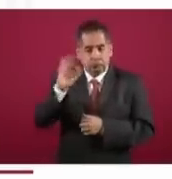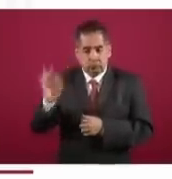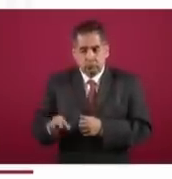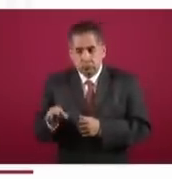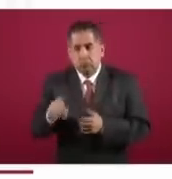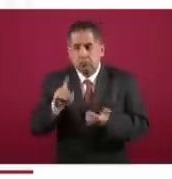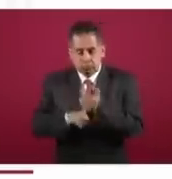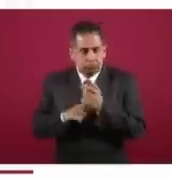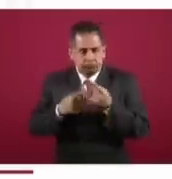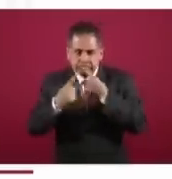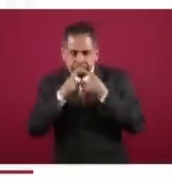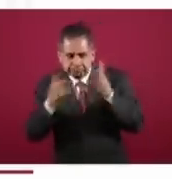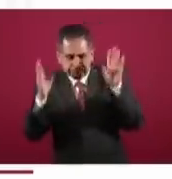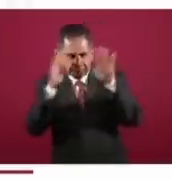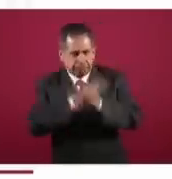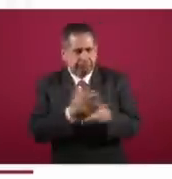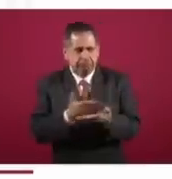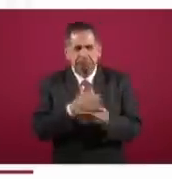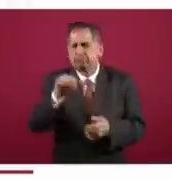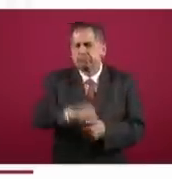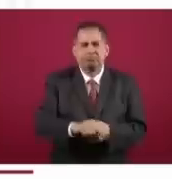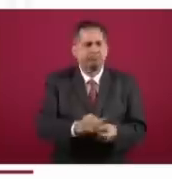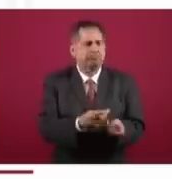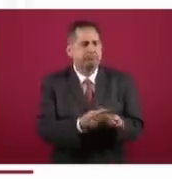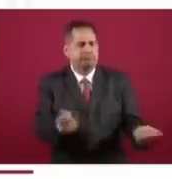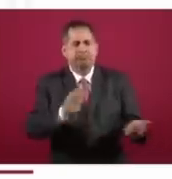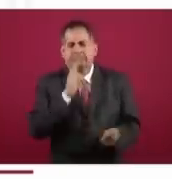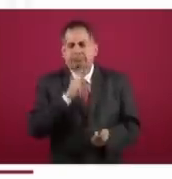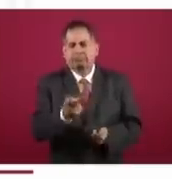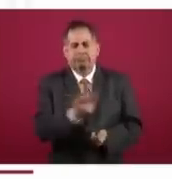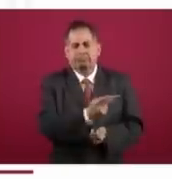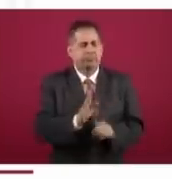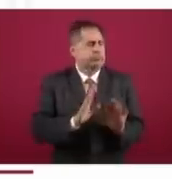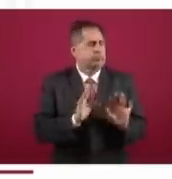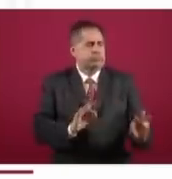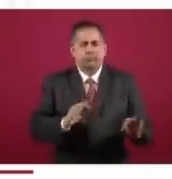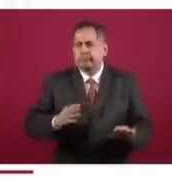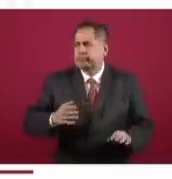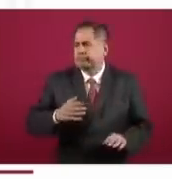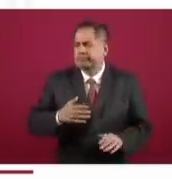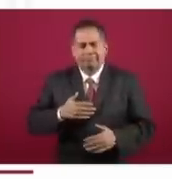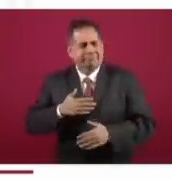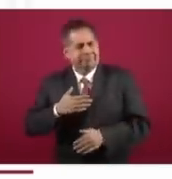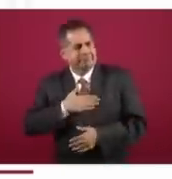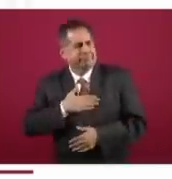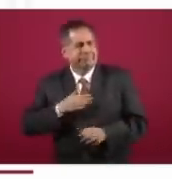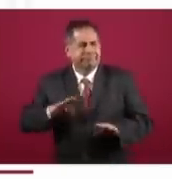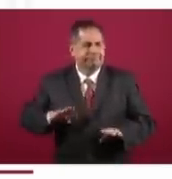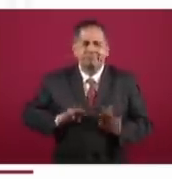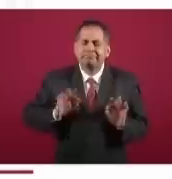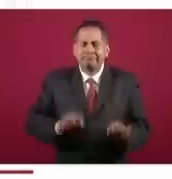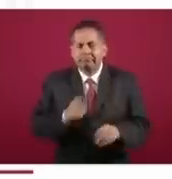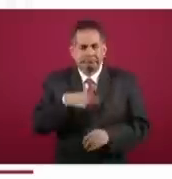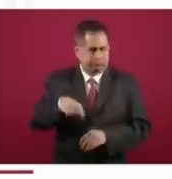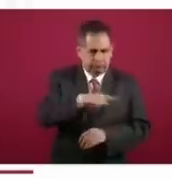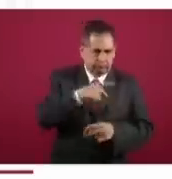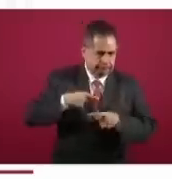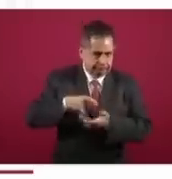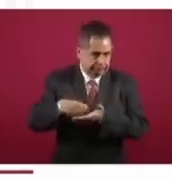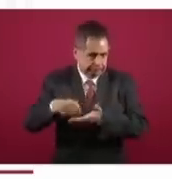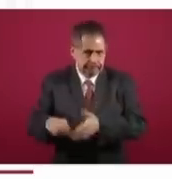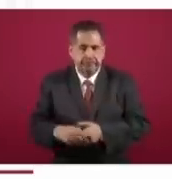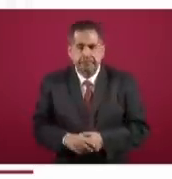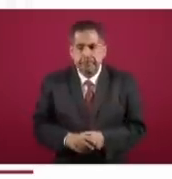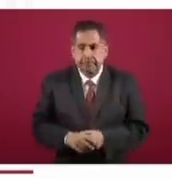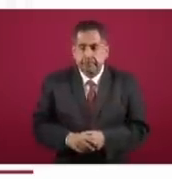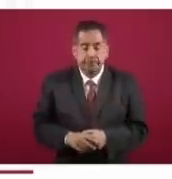88.4% fueron conciliadas de manera rápida y expedita, con resultados favorables a la población consumidora. Como